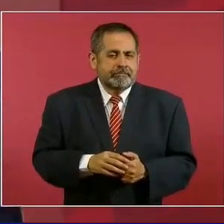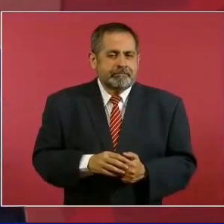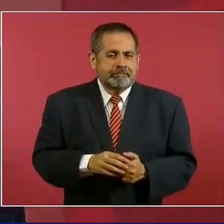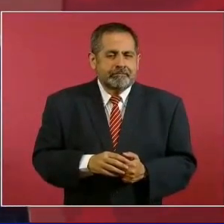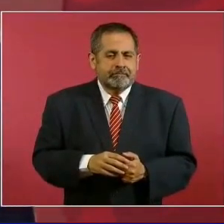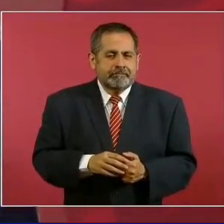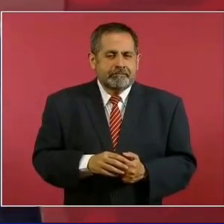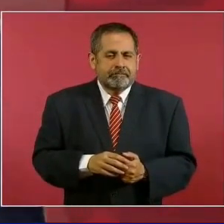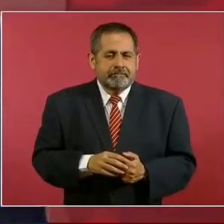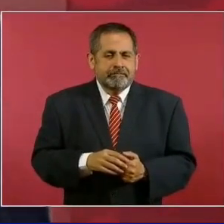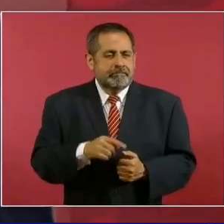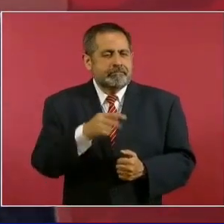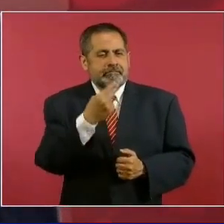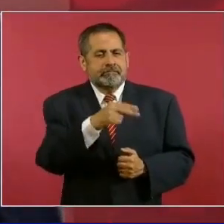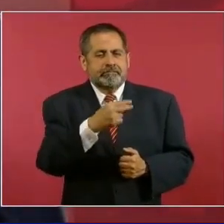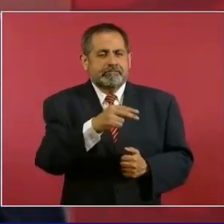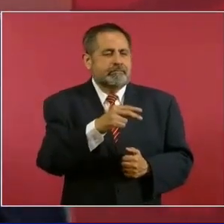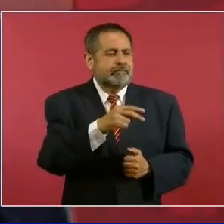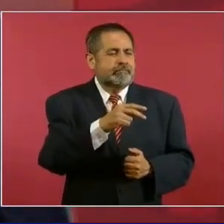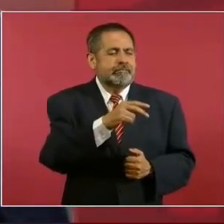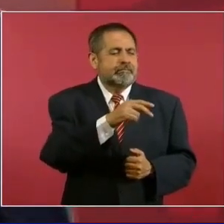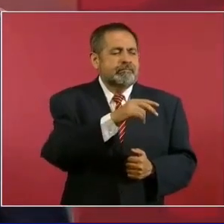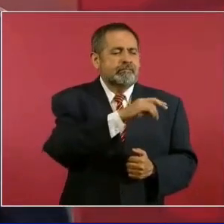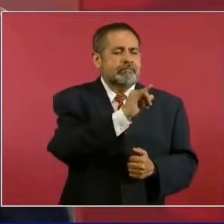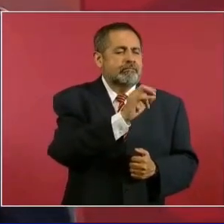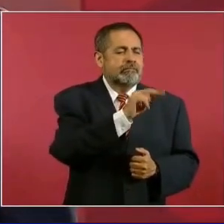sino se llama Juan López Hernández.